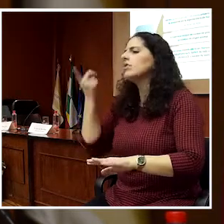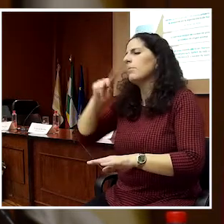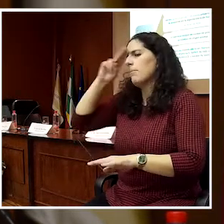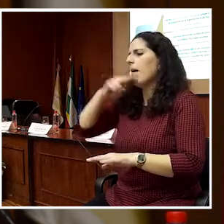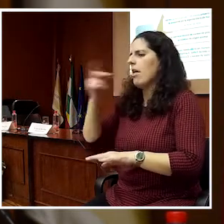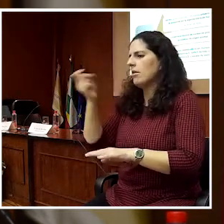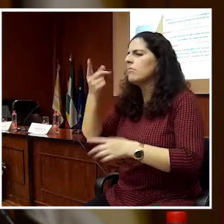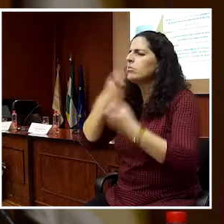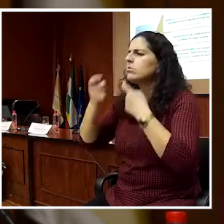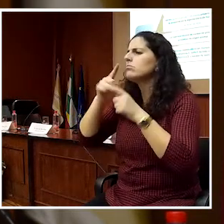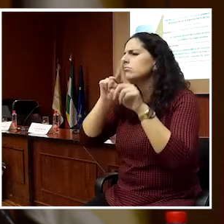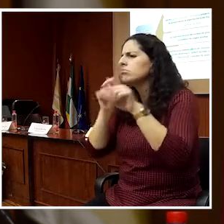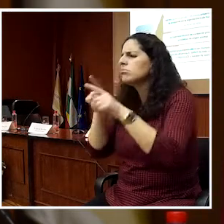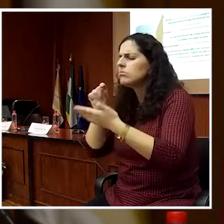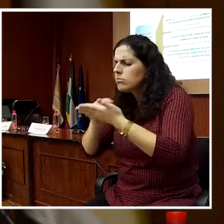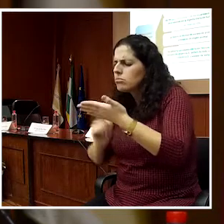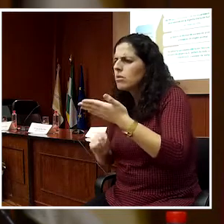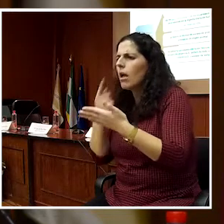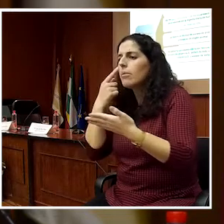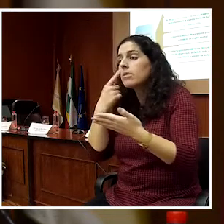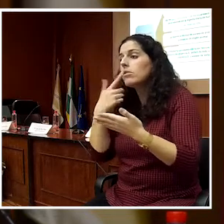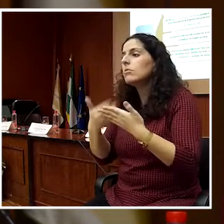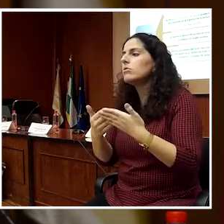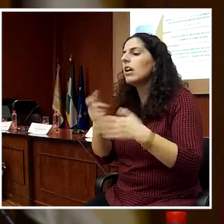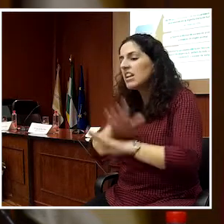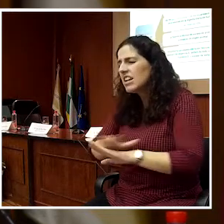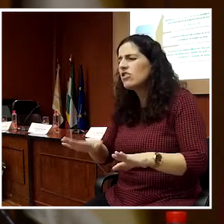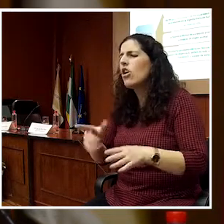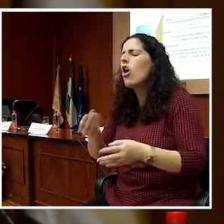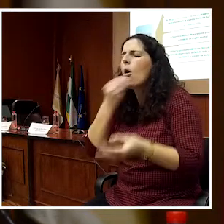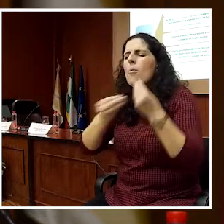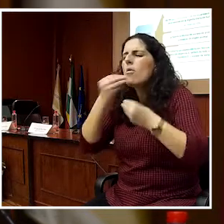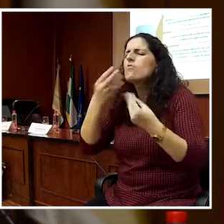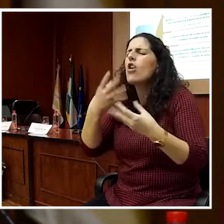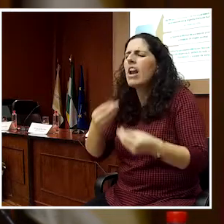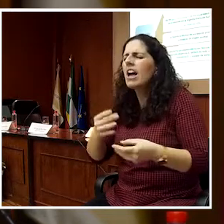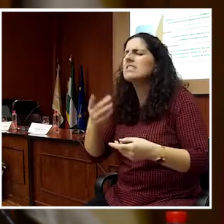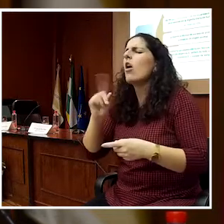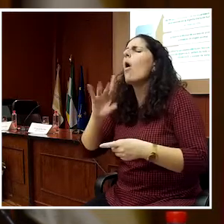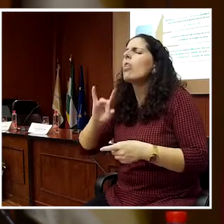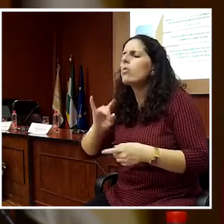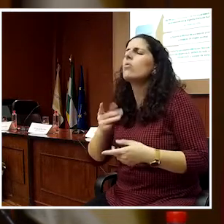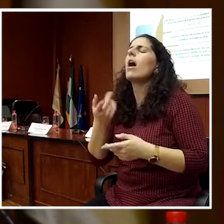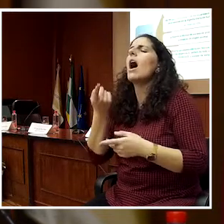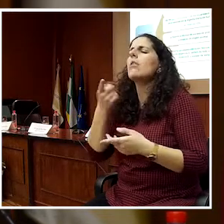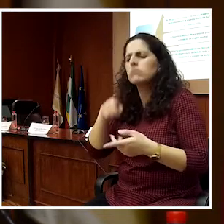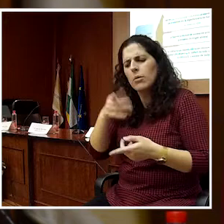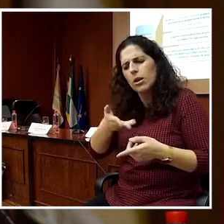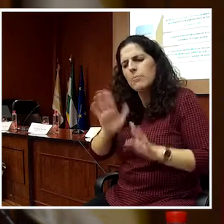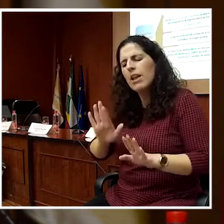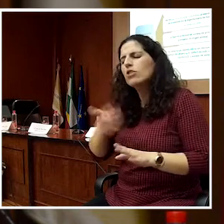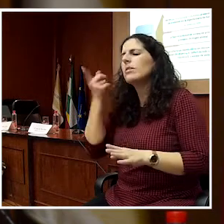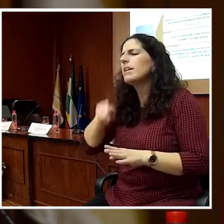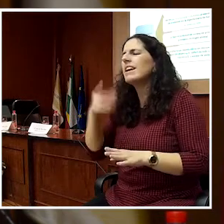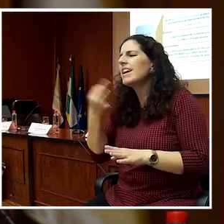padres. Y lo que se ha visto es que no es ya que los niños consuman mucha grasa o muchos azúcares, que también, sino que